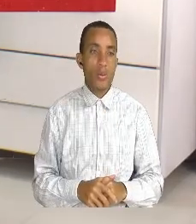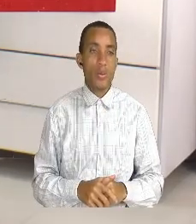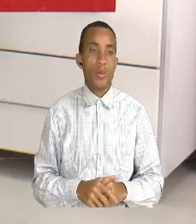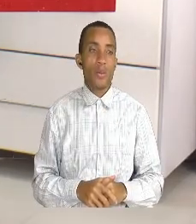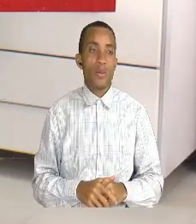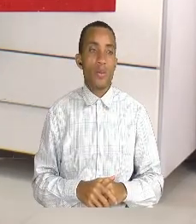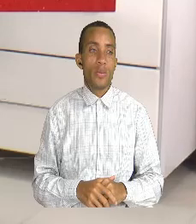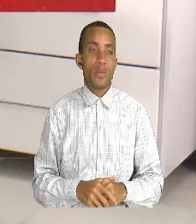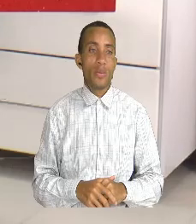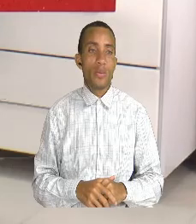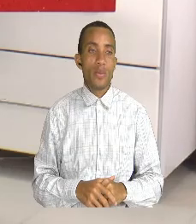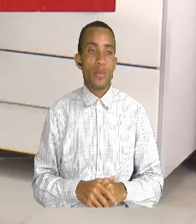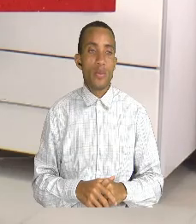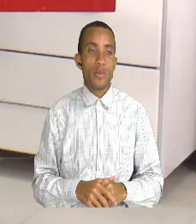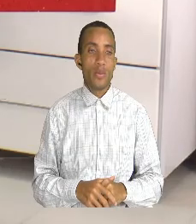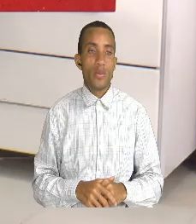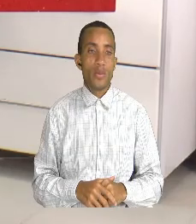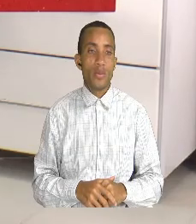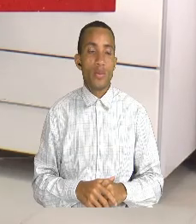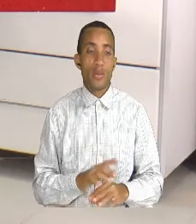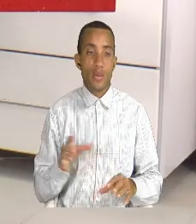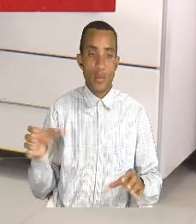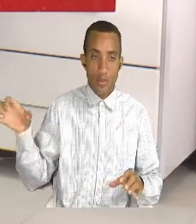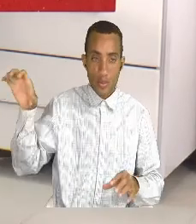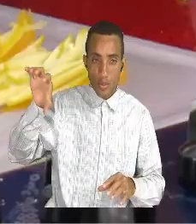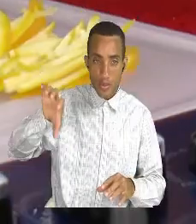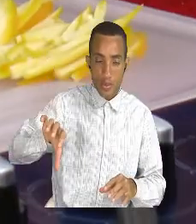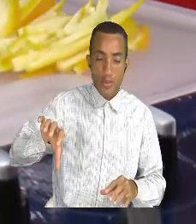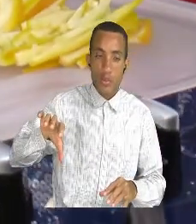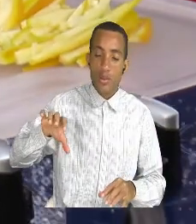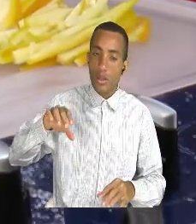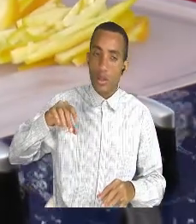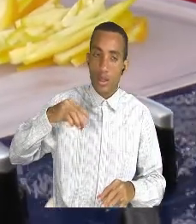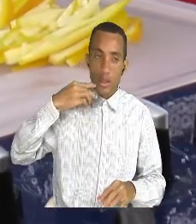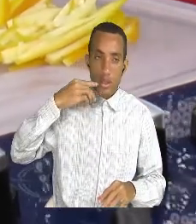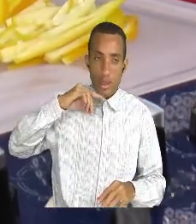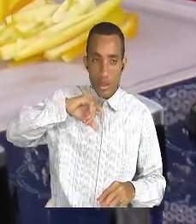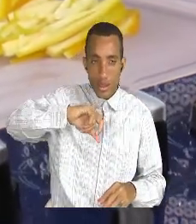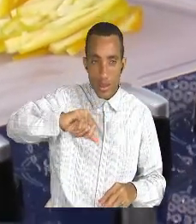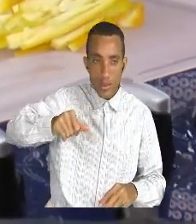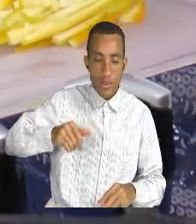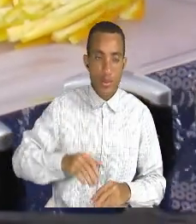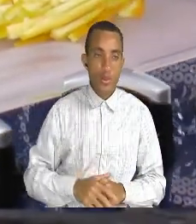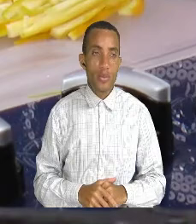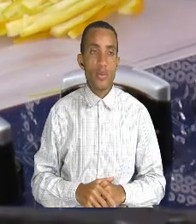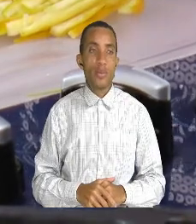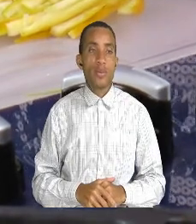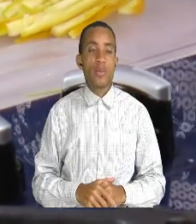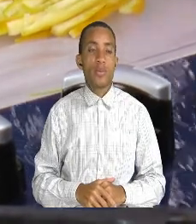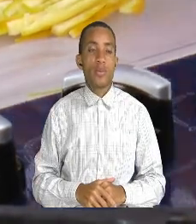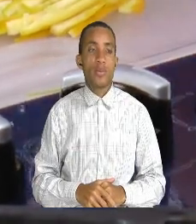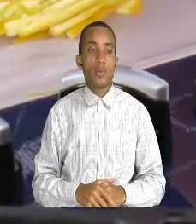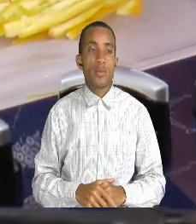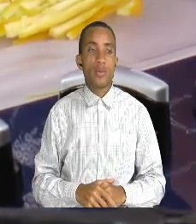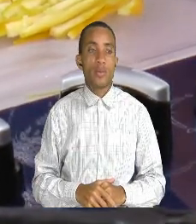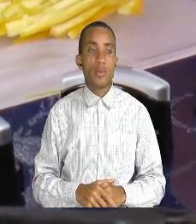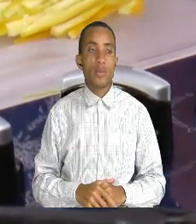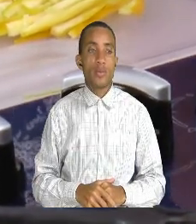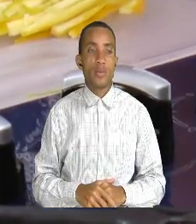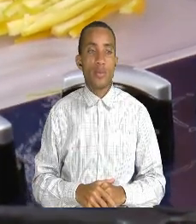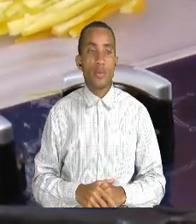eso. Voy a agregarle un poquito de zumo de limón. En este momento... ¿Completo? Así, pártemelo por mitad, por favor.